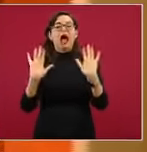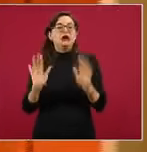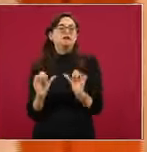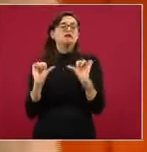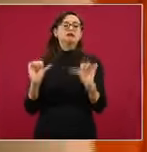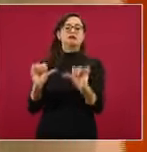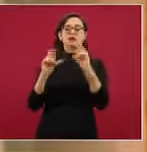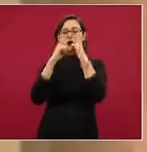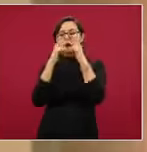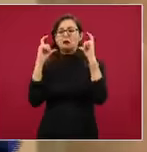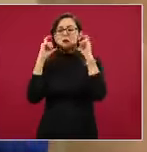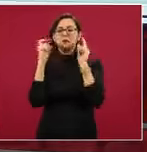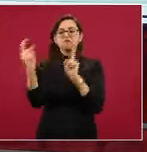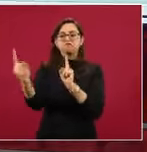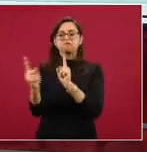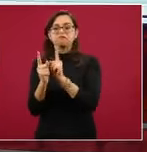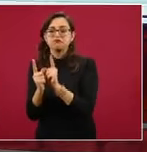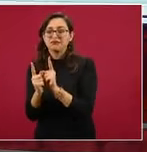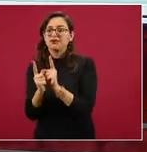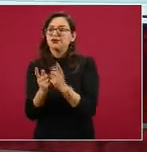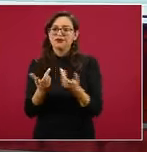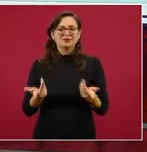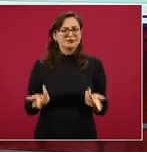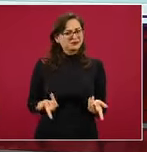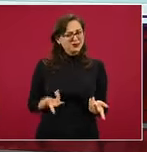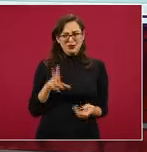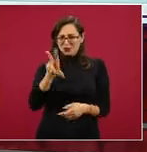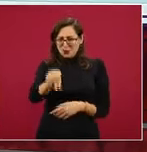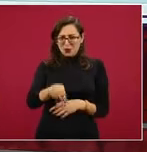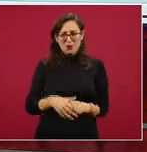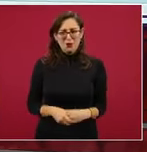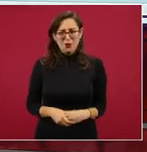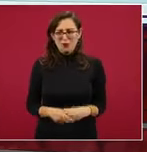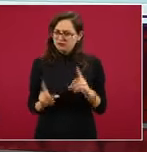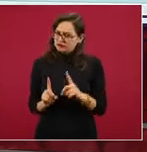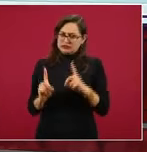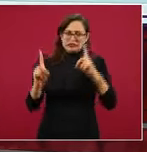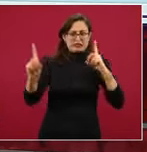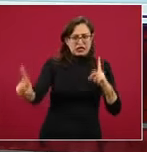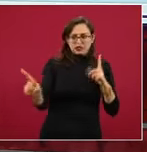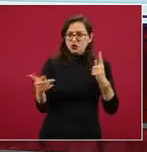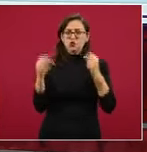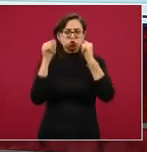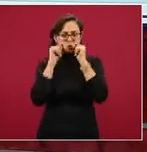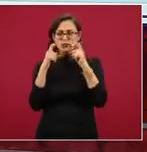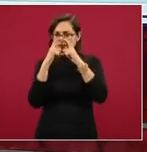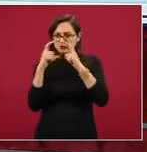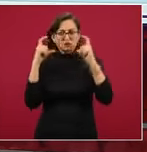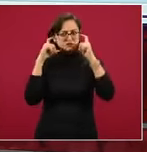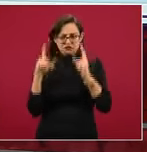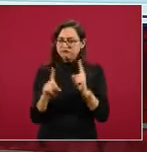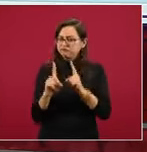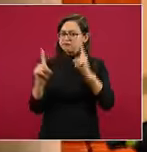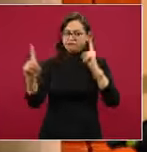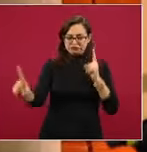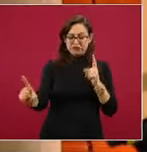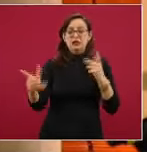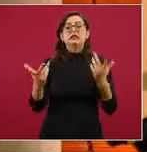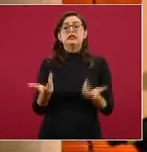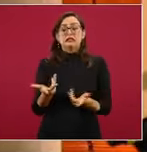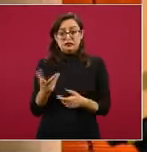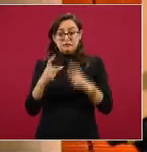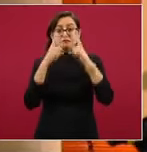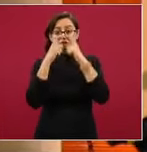cubreboca no debe ser tomado en cuenta como única barrera de protección. El cubrebocas